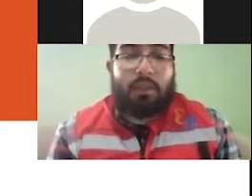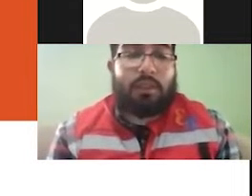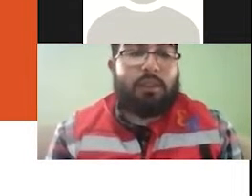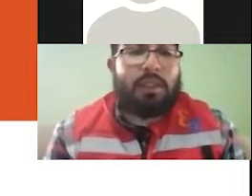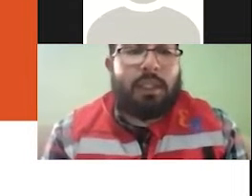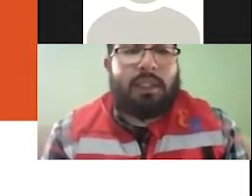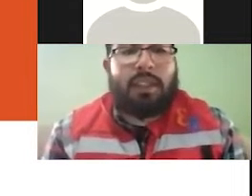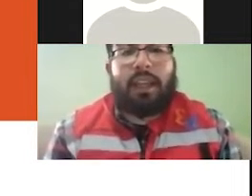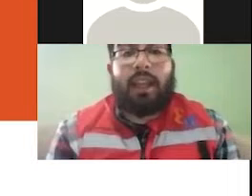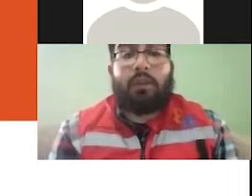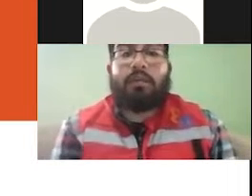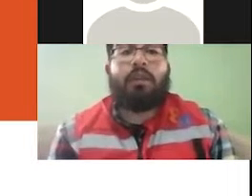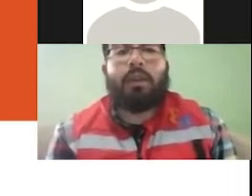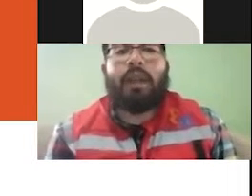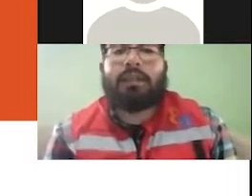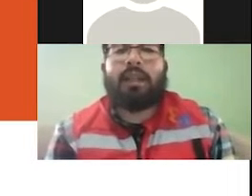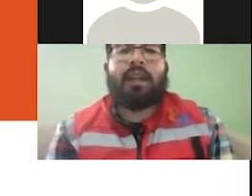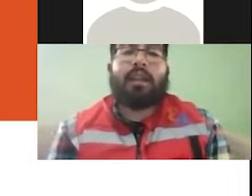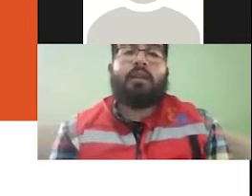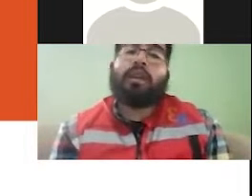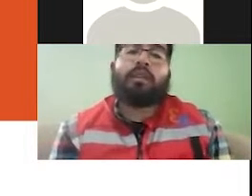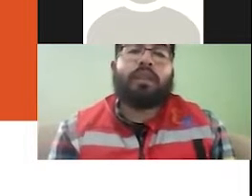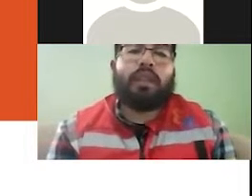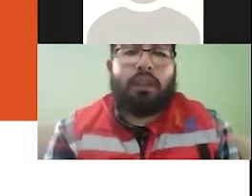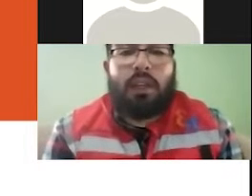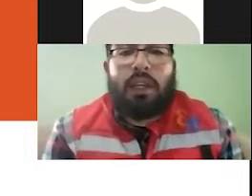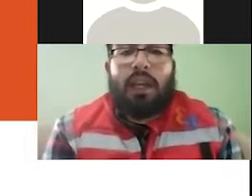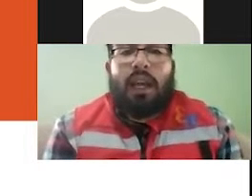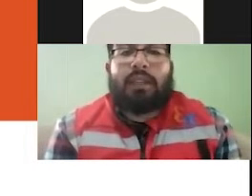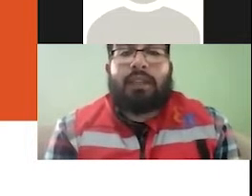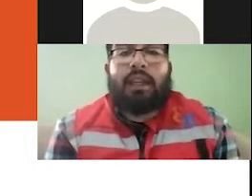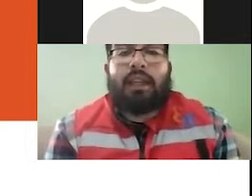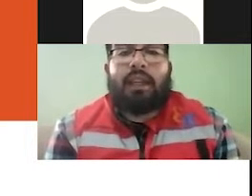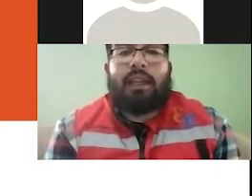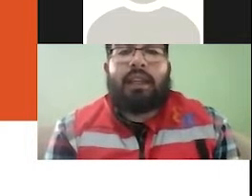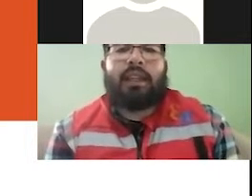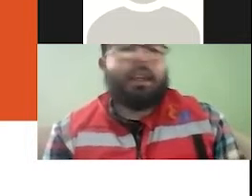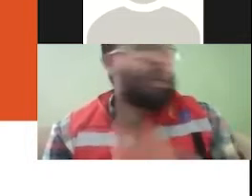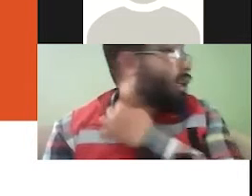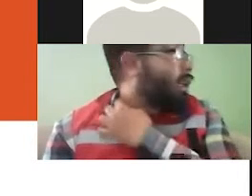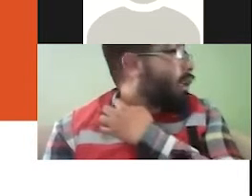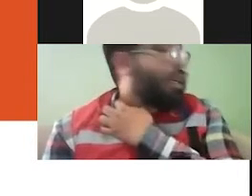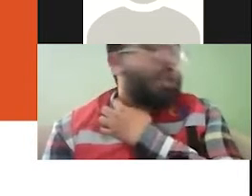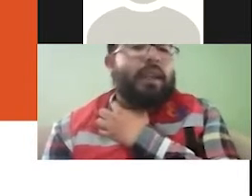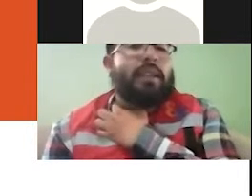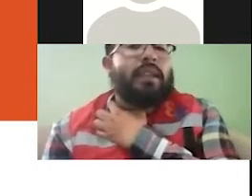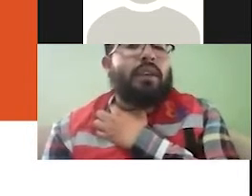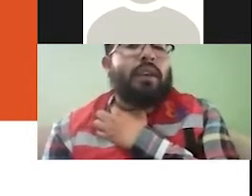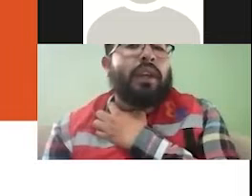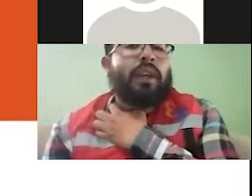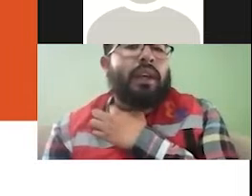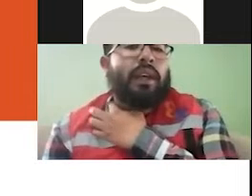de protección civil, salen a dar un informe acerca de lo que sucedió, acerca de